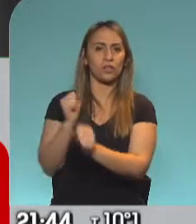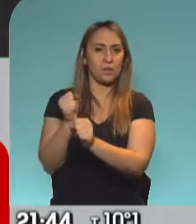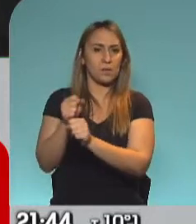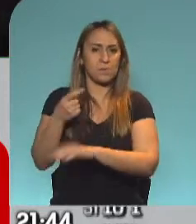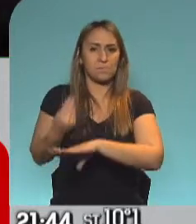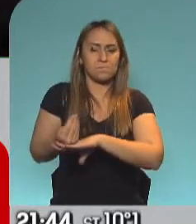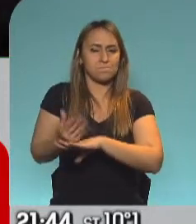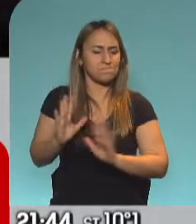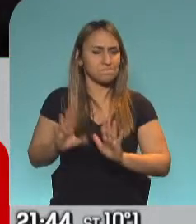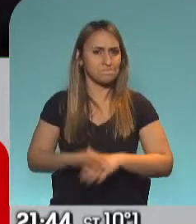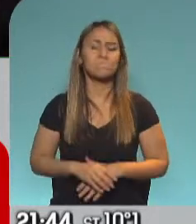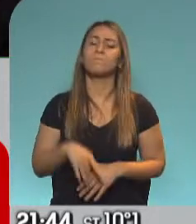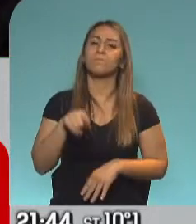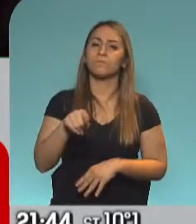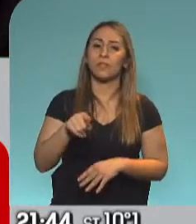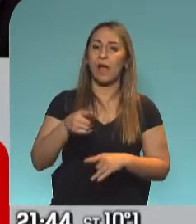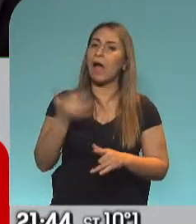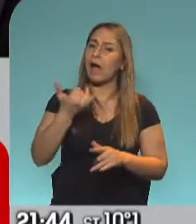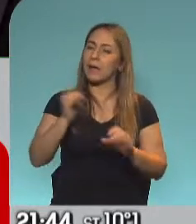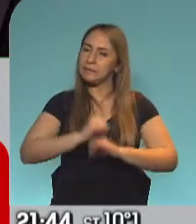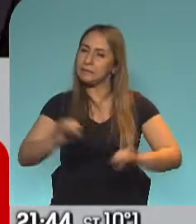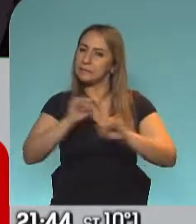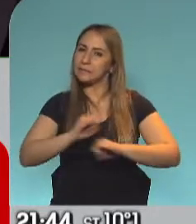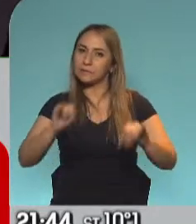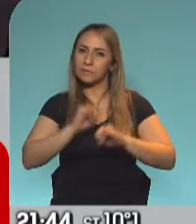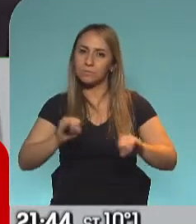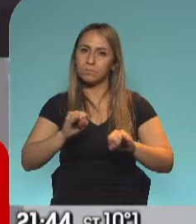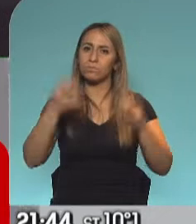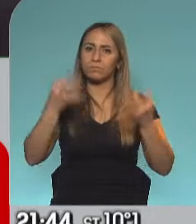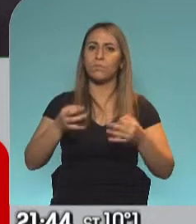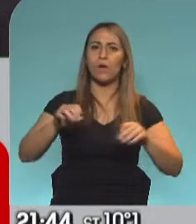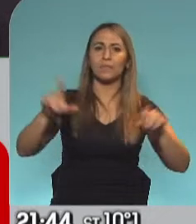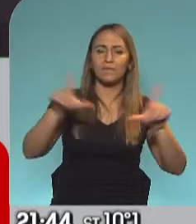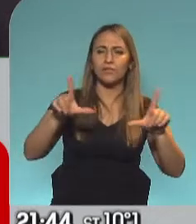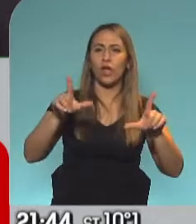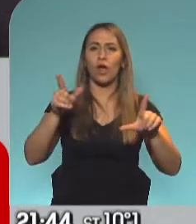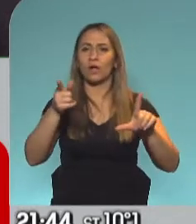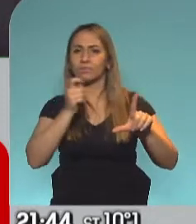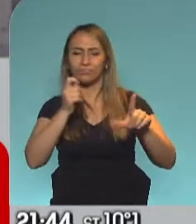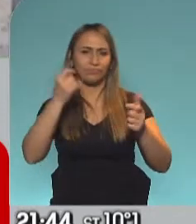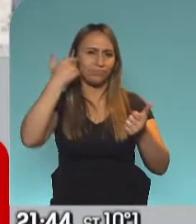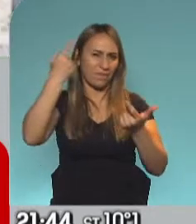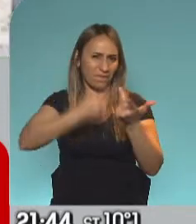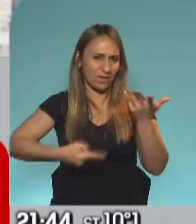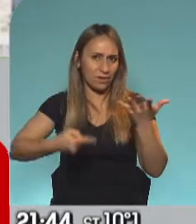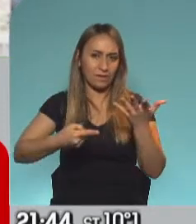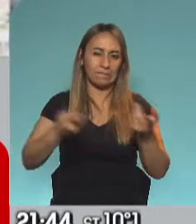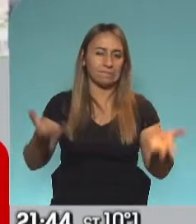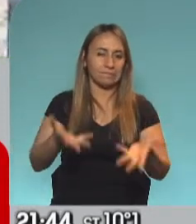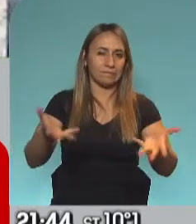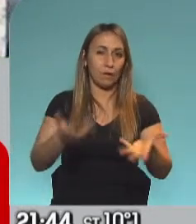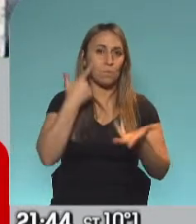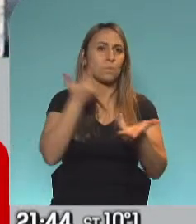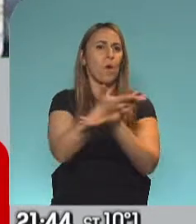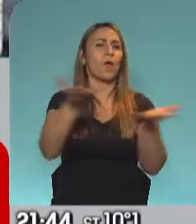había legitimado. Acá hay toda una campaña en la cual los medios intentan decir que todo lo que este gobierno hace